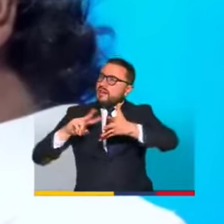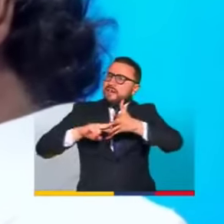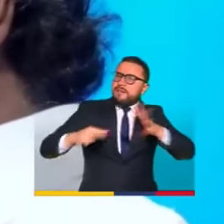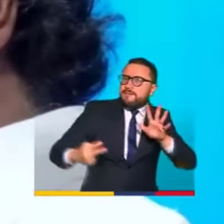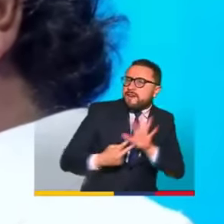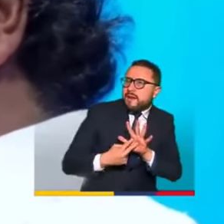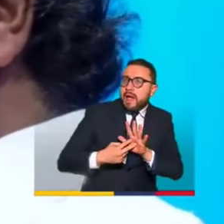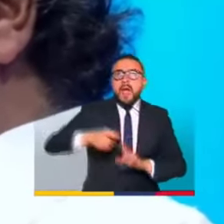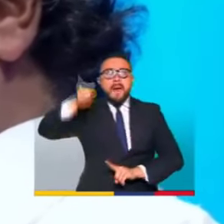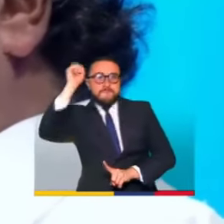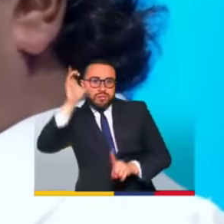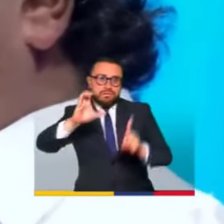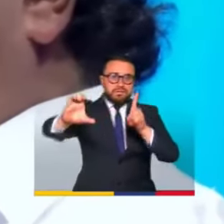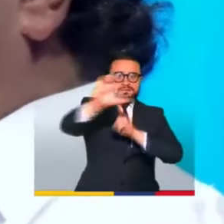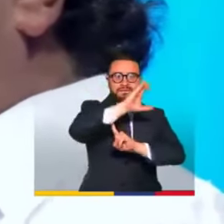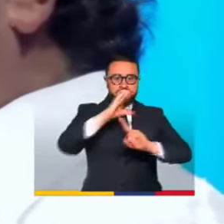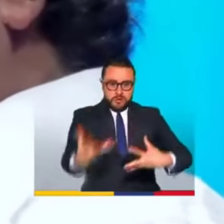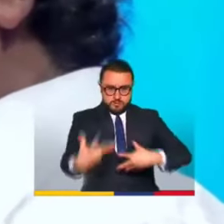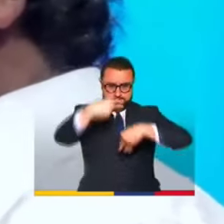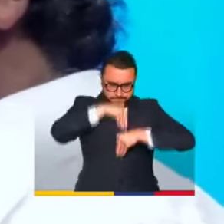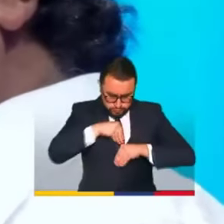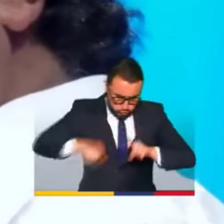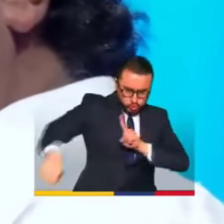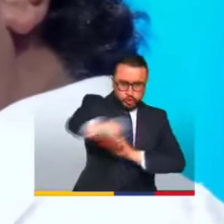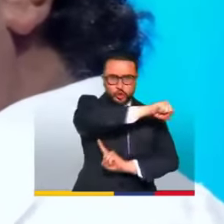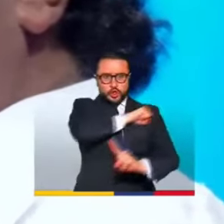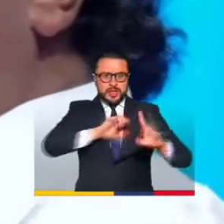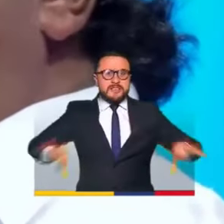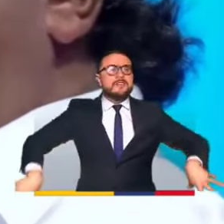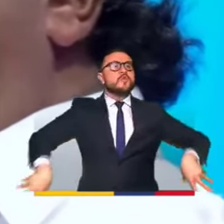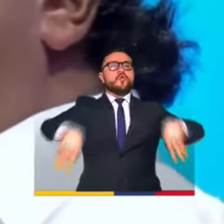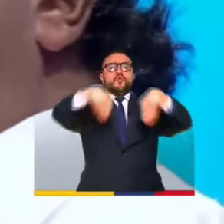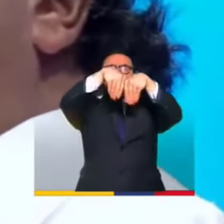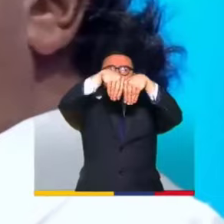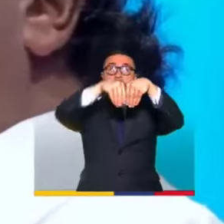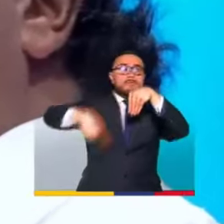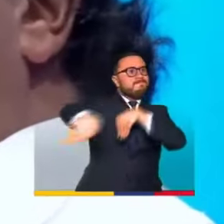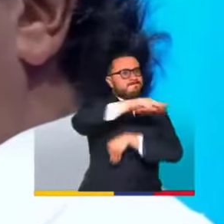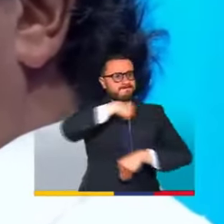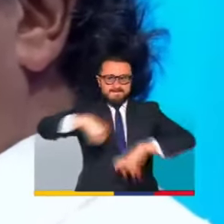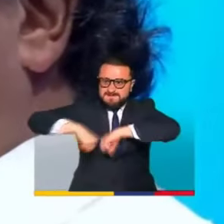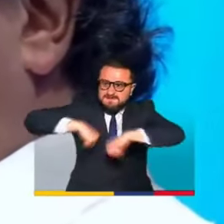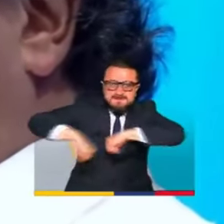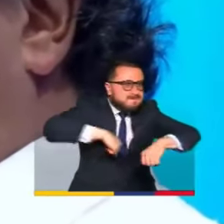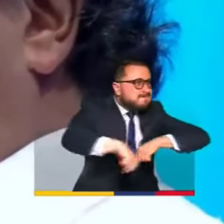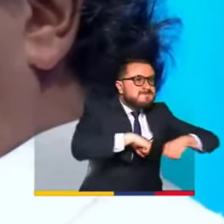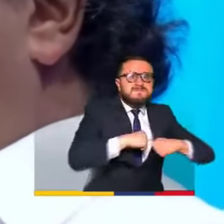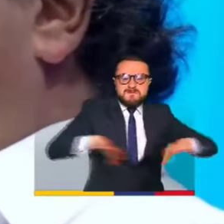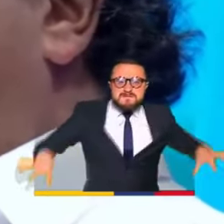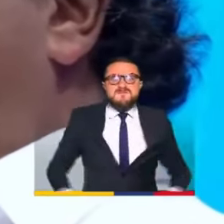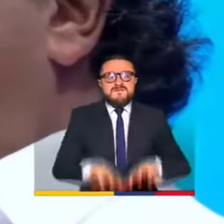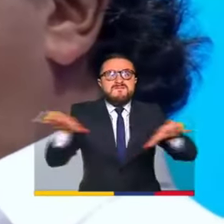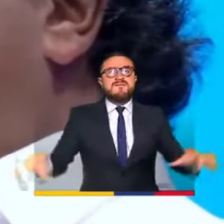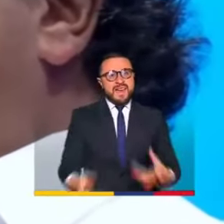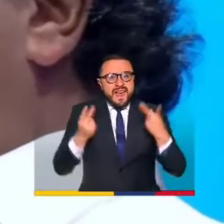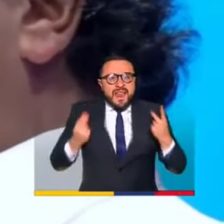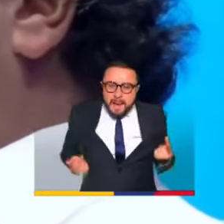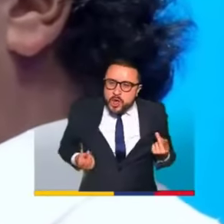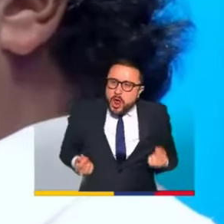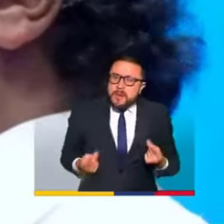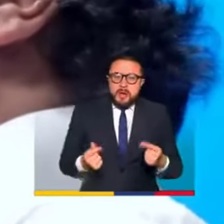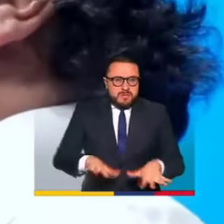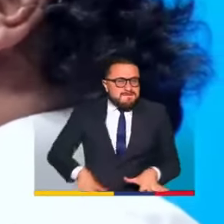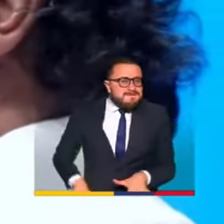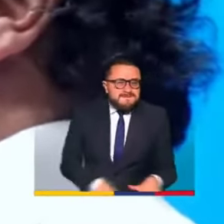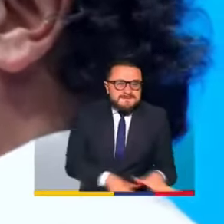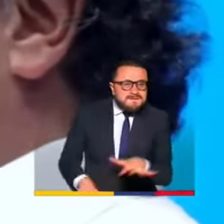partes. Es el movimiento rápido de la humanidad. Una movilidad que se tiene